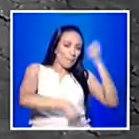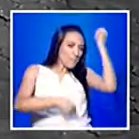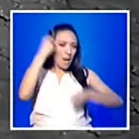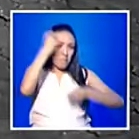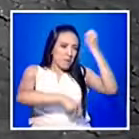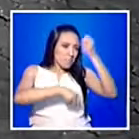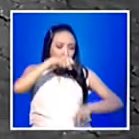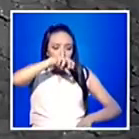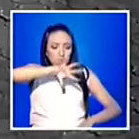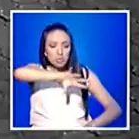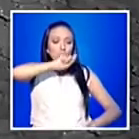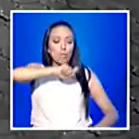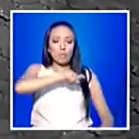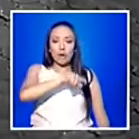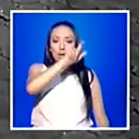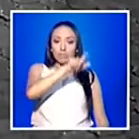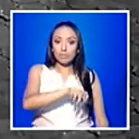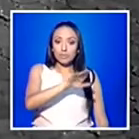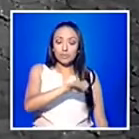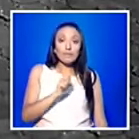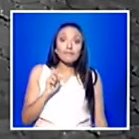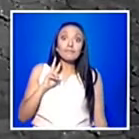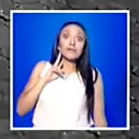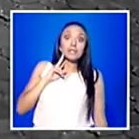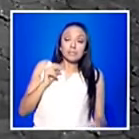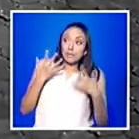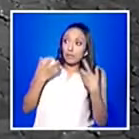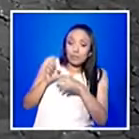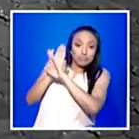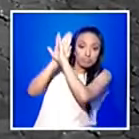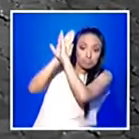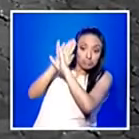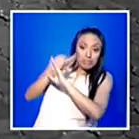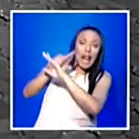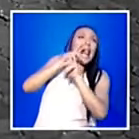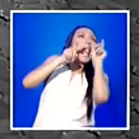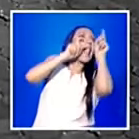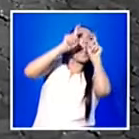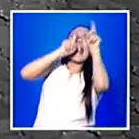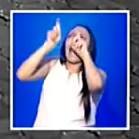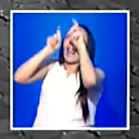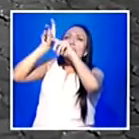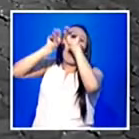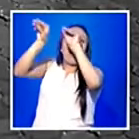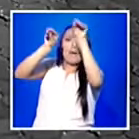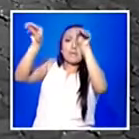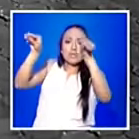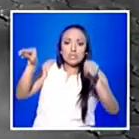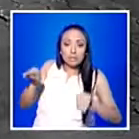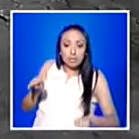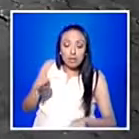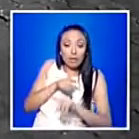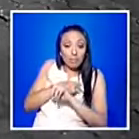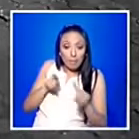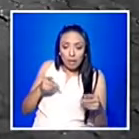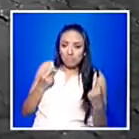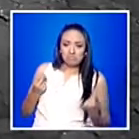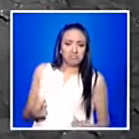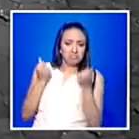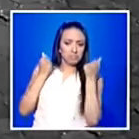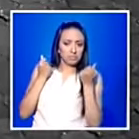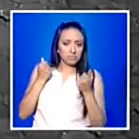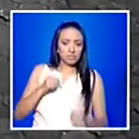sumamente violenta. Las víctimas intentaron evadir el asalto y gritaron para alertar a los vecinos. Sin embargo, los